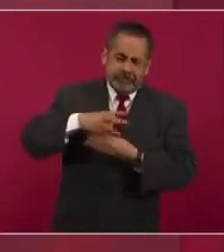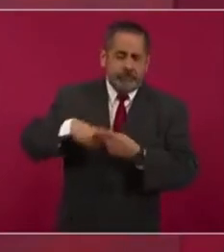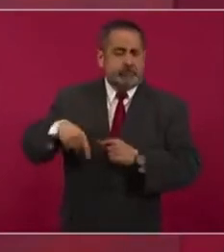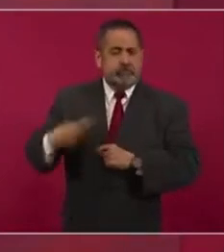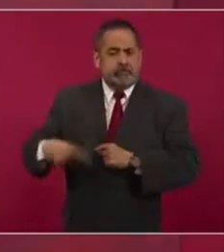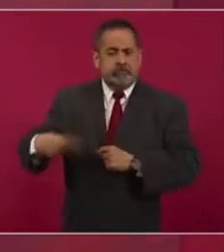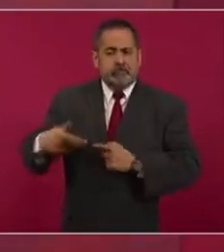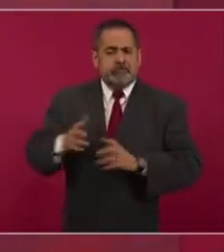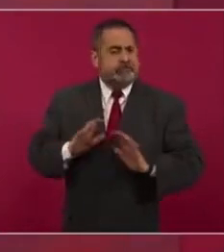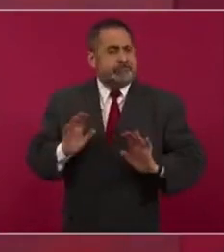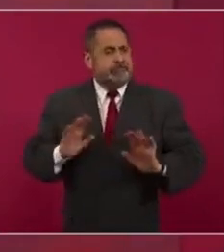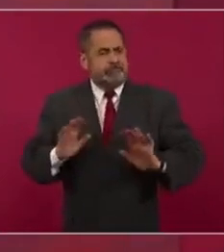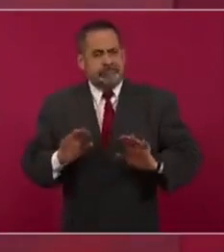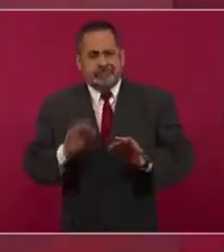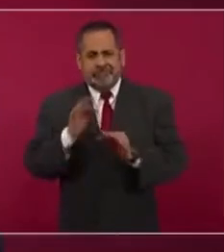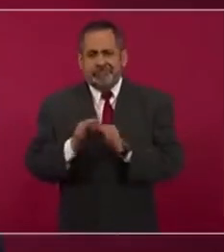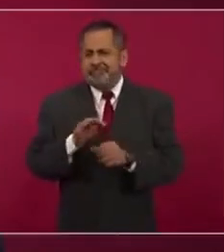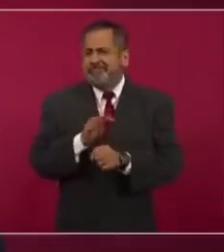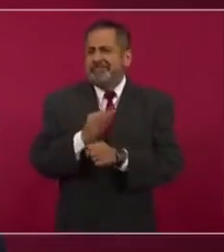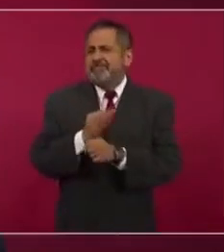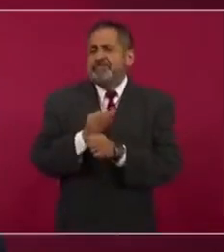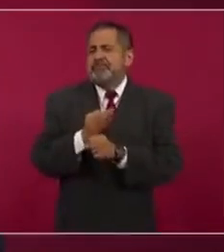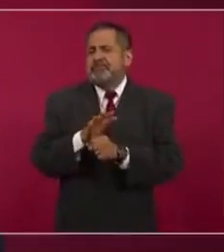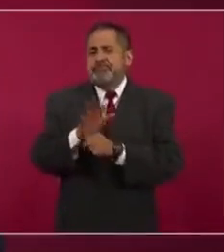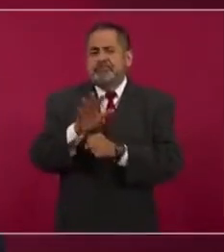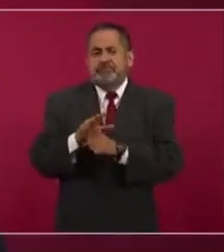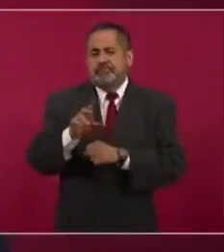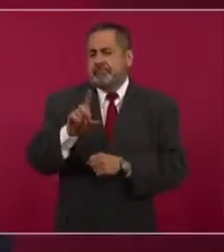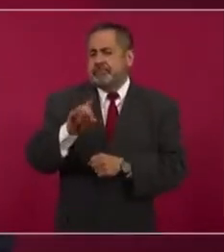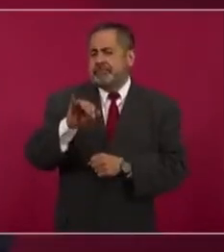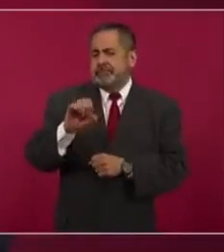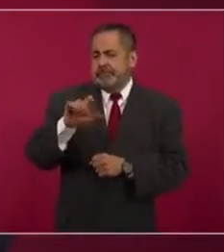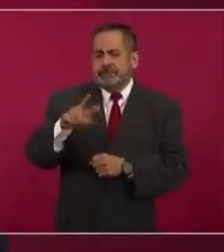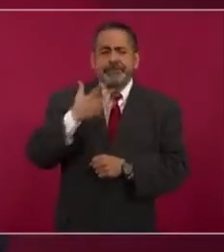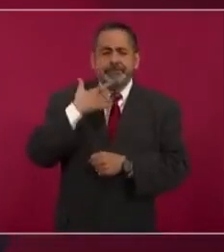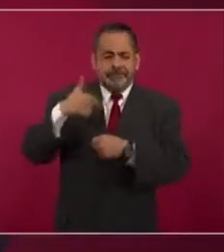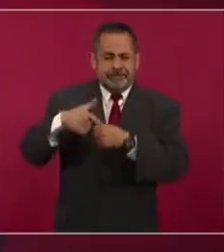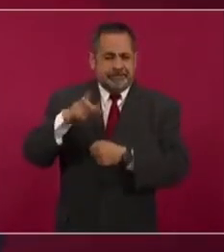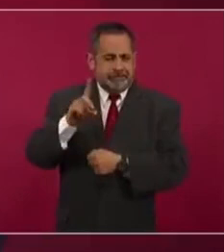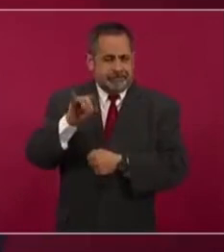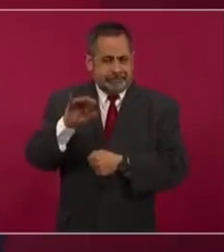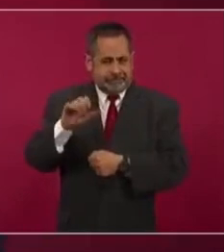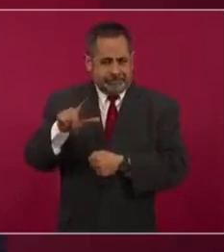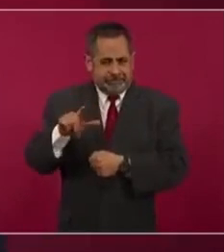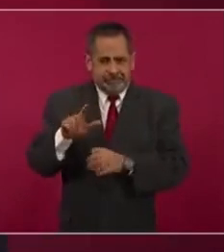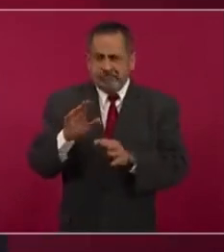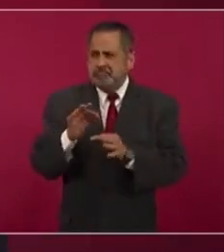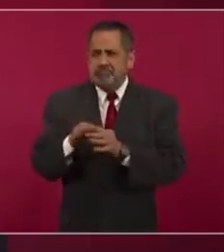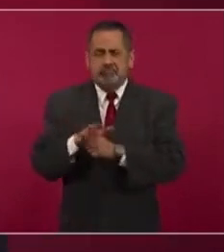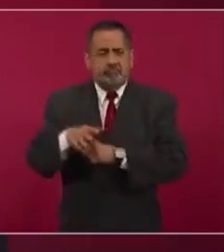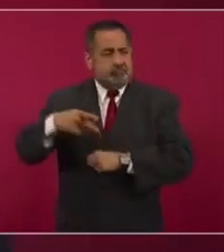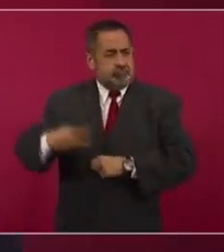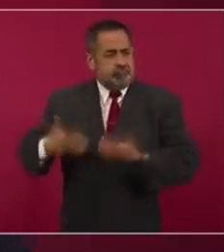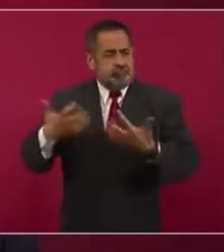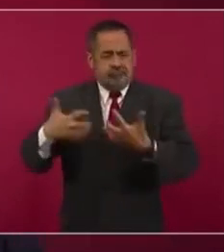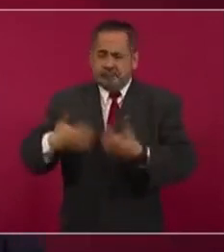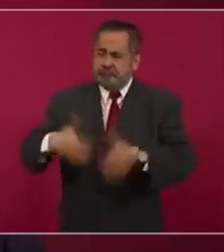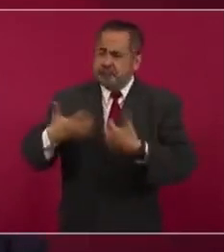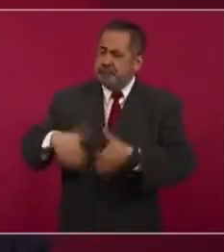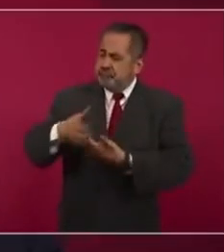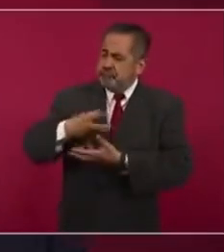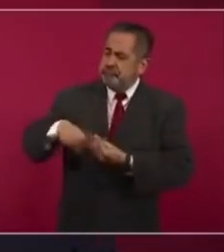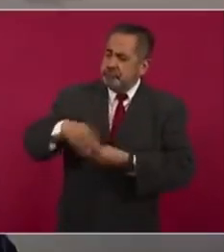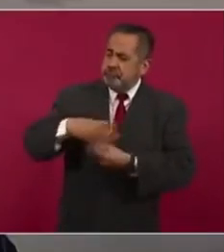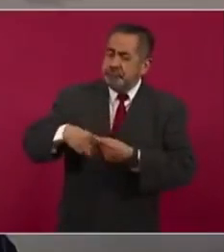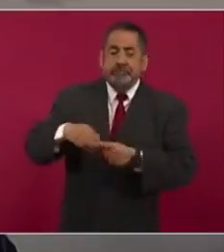estamos siendo prácticamente autosuficientes en diésel al día de hoy, por la